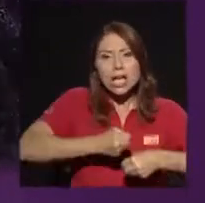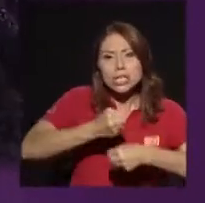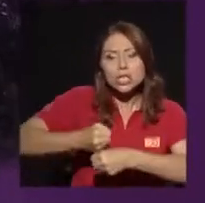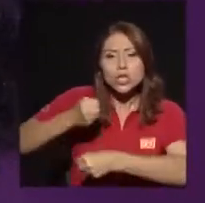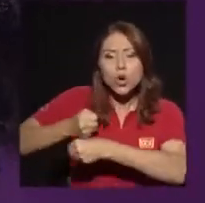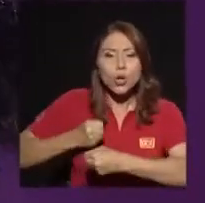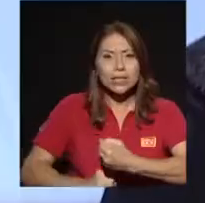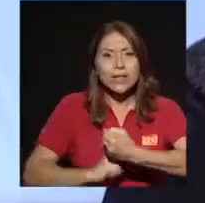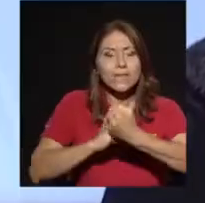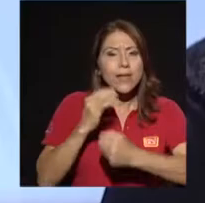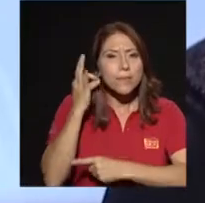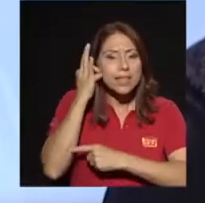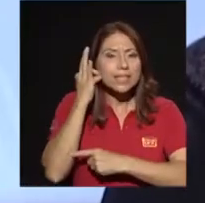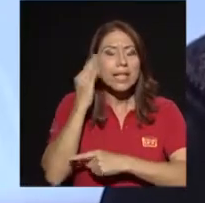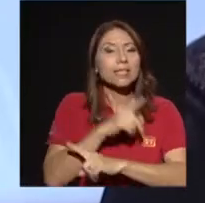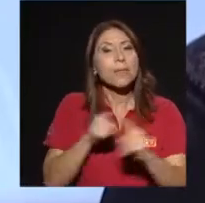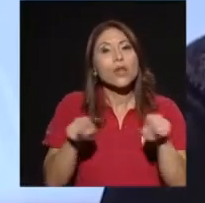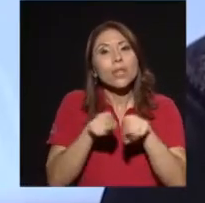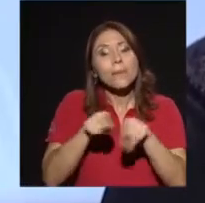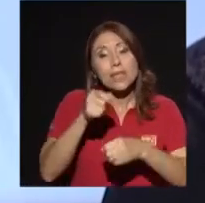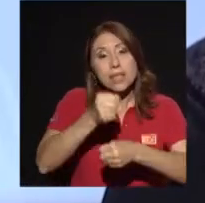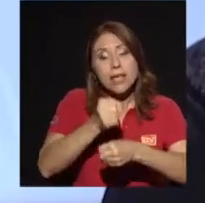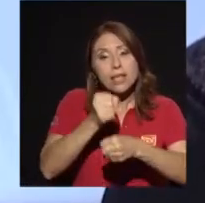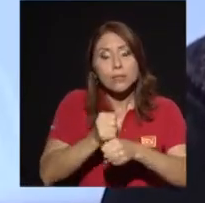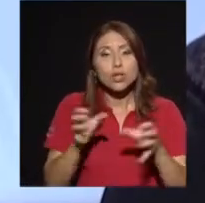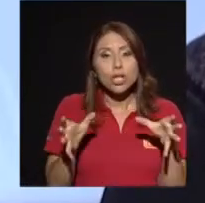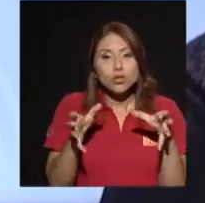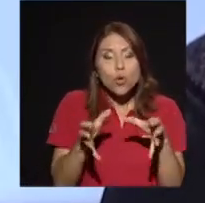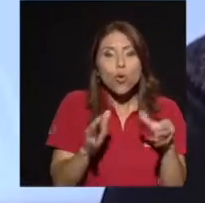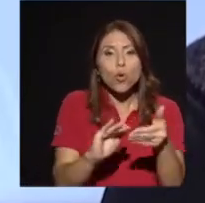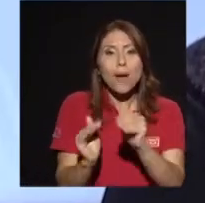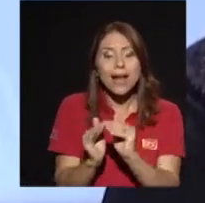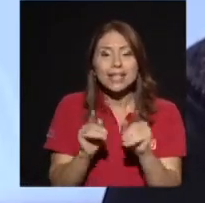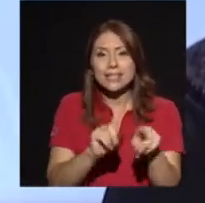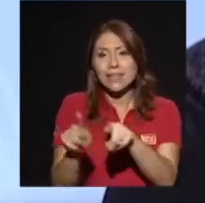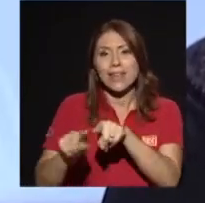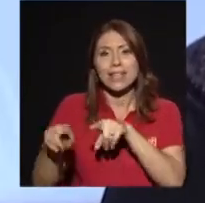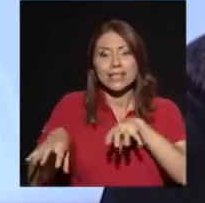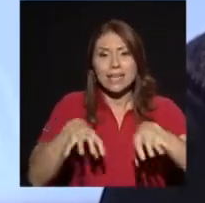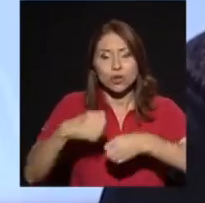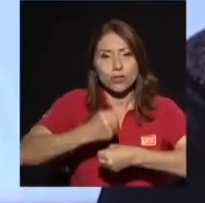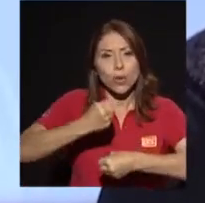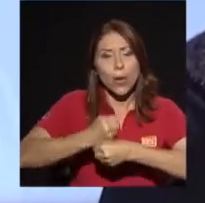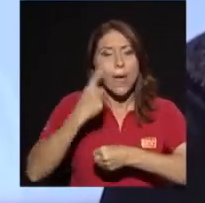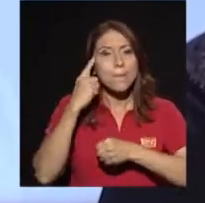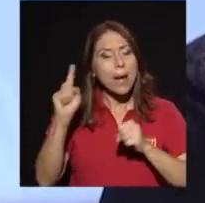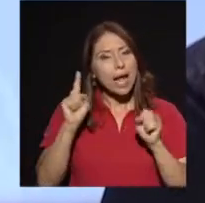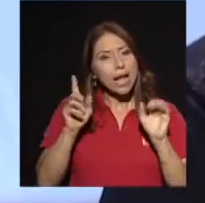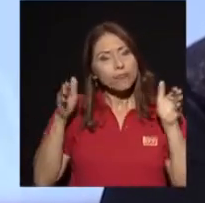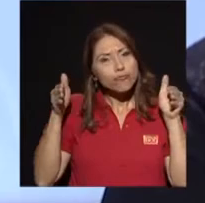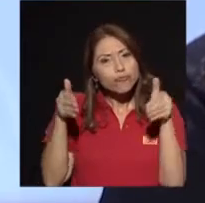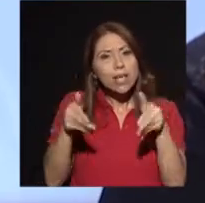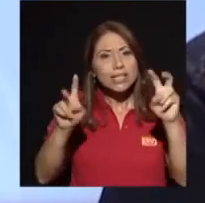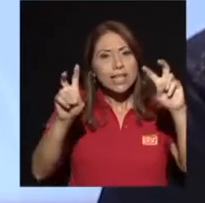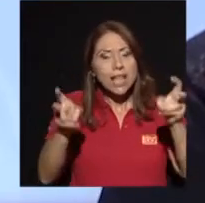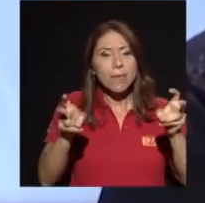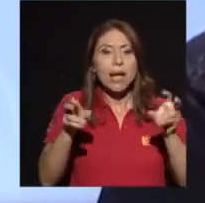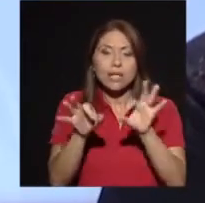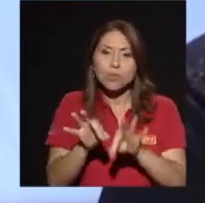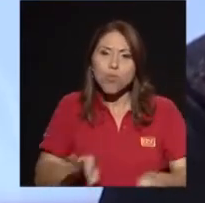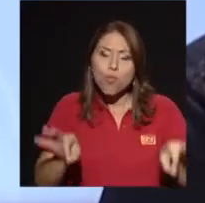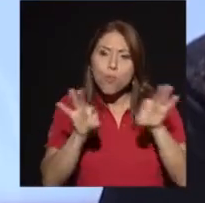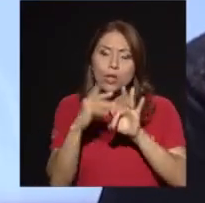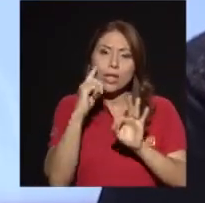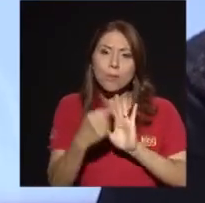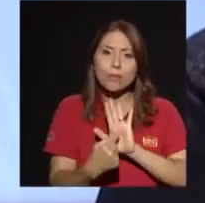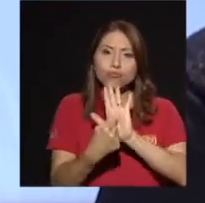también intervenciones urbanas y otras acciones para poder tratar este tema, que es súper importante de visibilizarlo, y